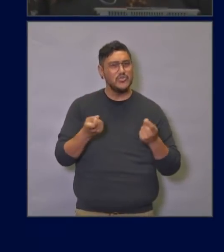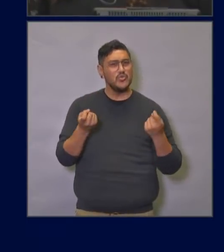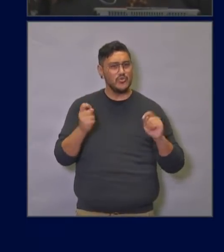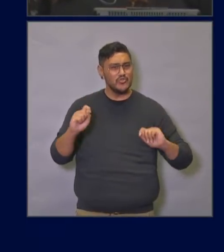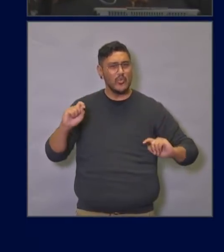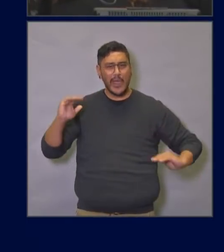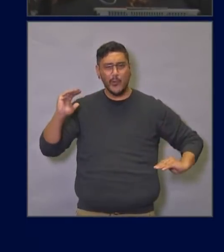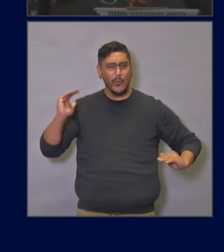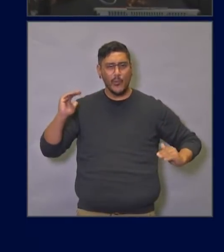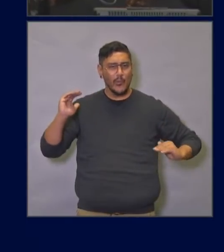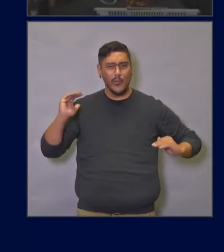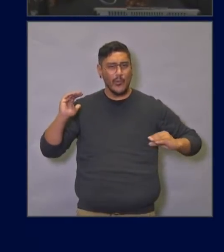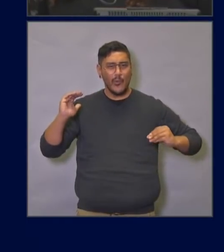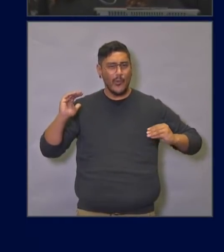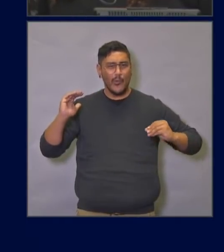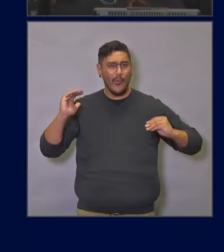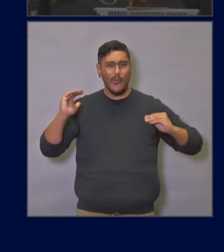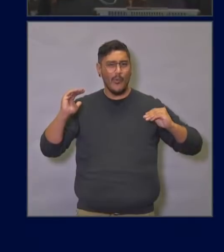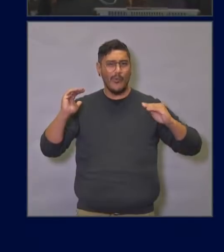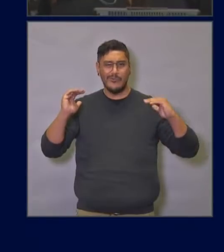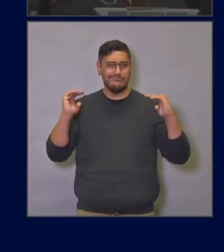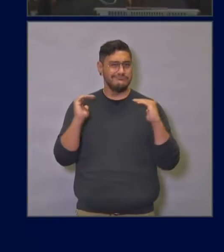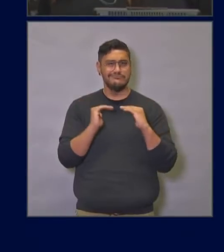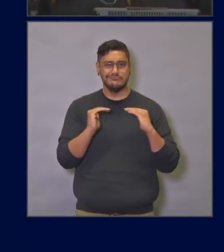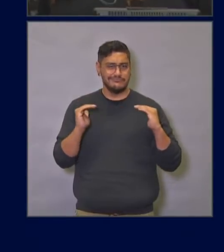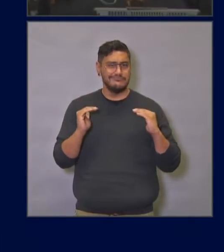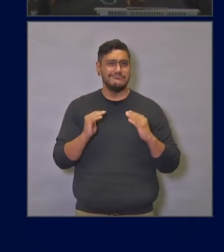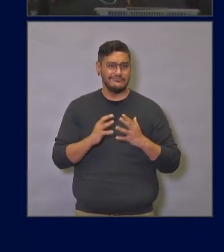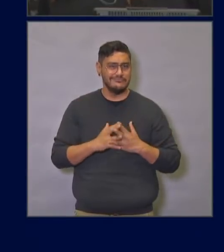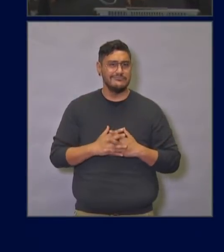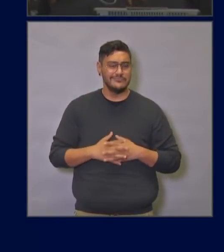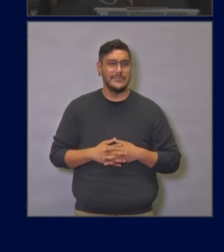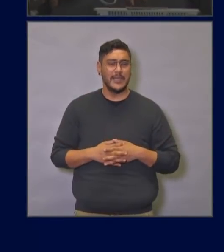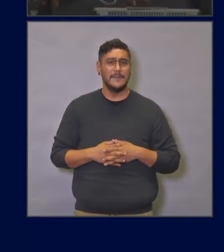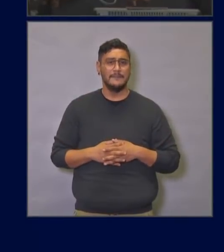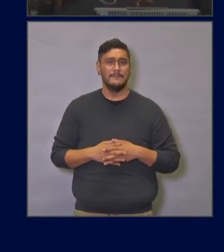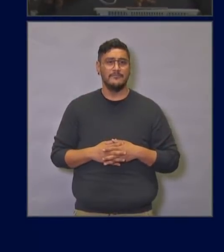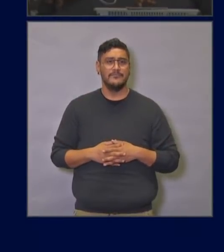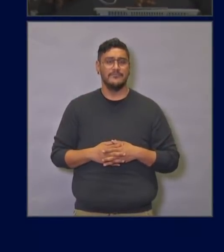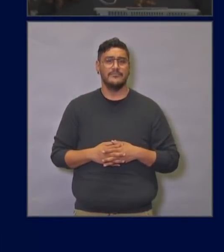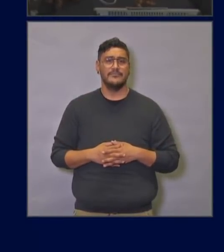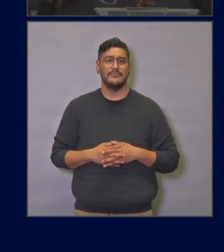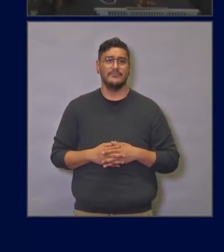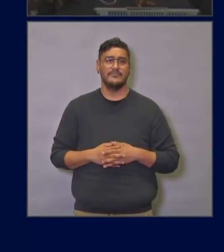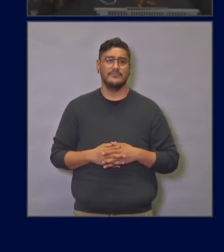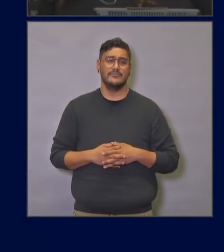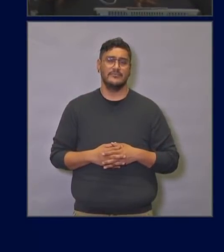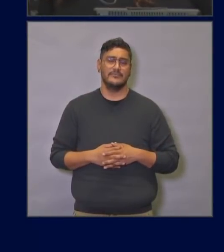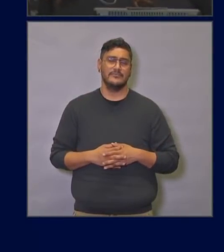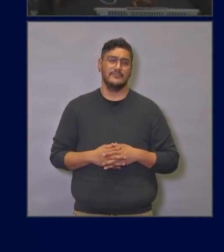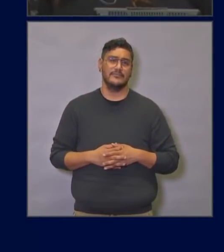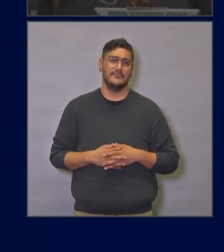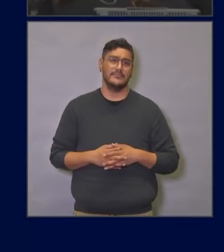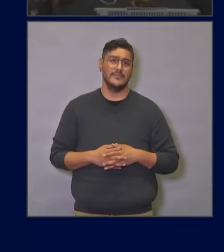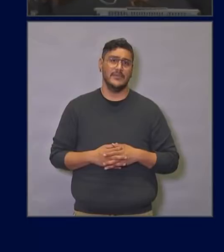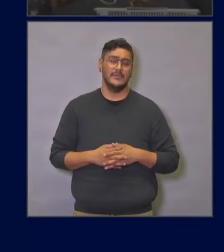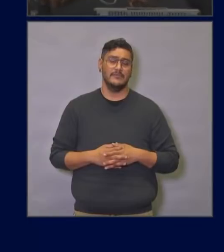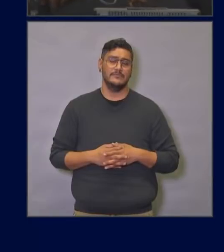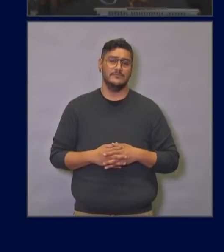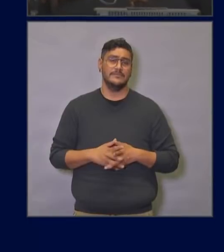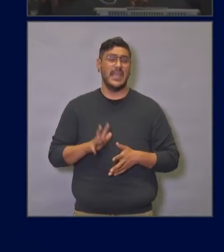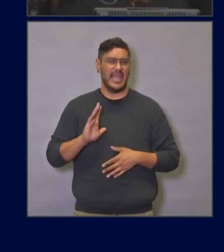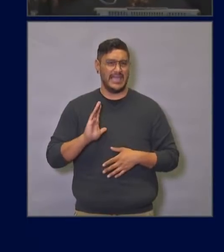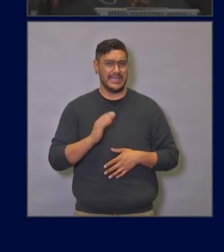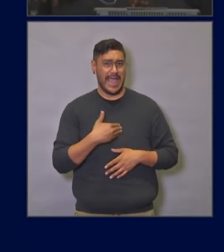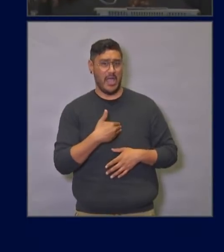problemas profundamente arraigados que están en el corazón de esta carga que nuestros residentes de